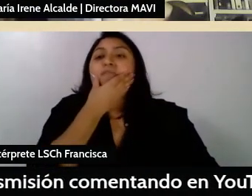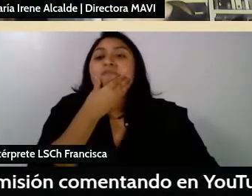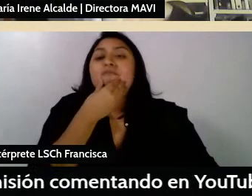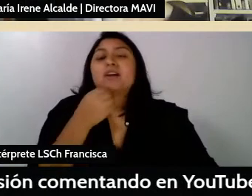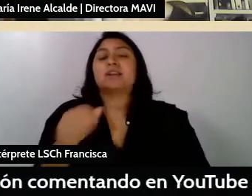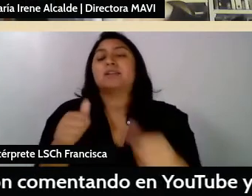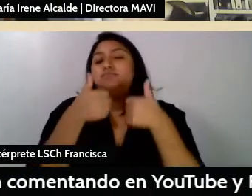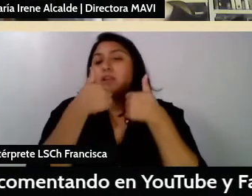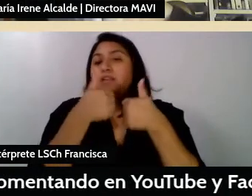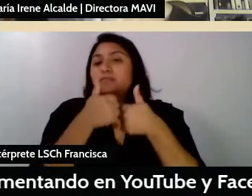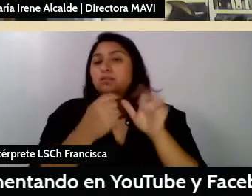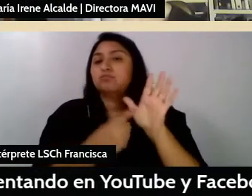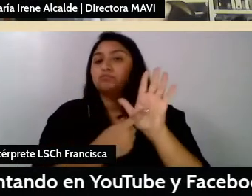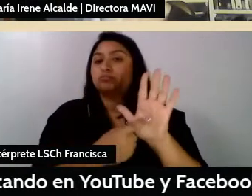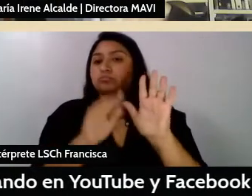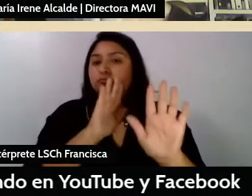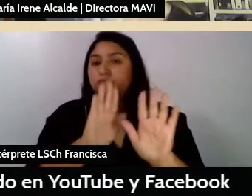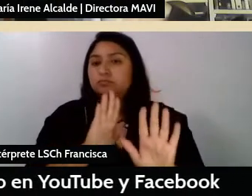exhibición.